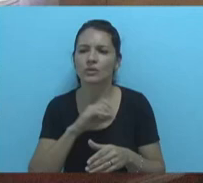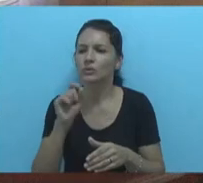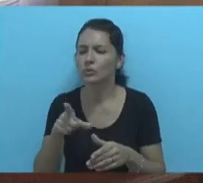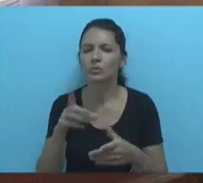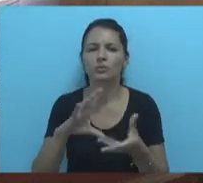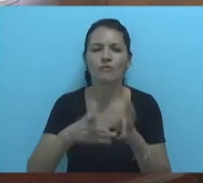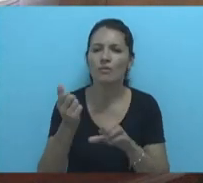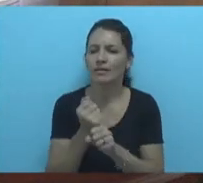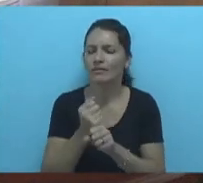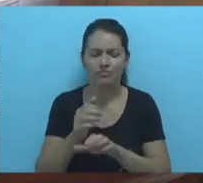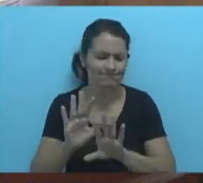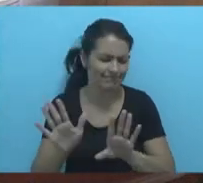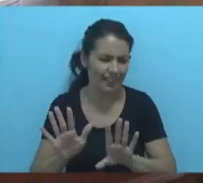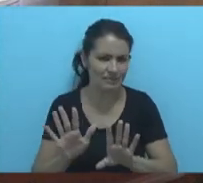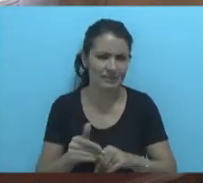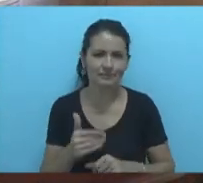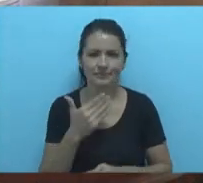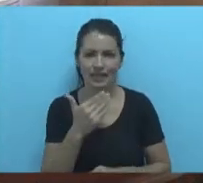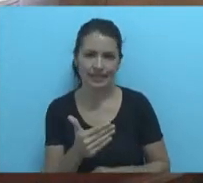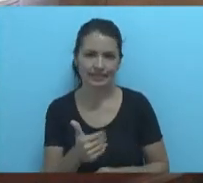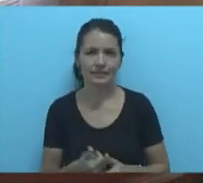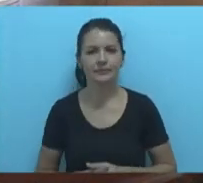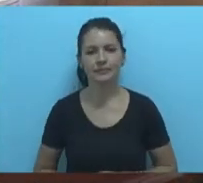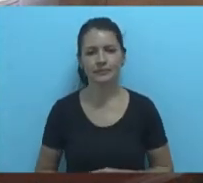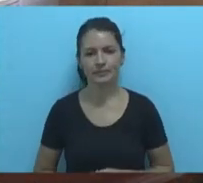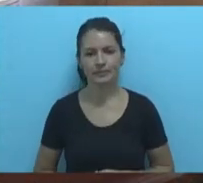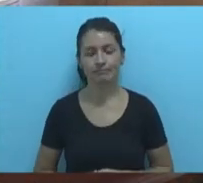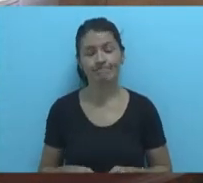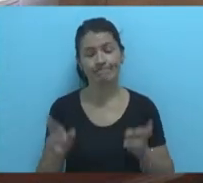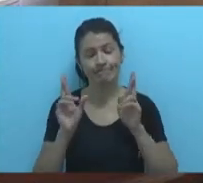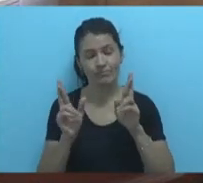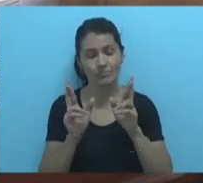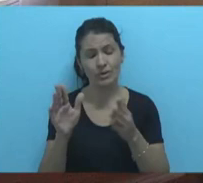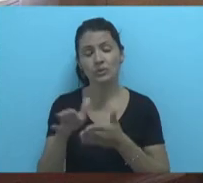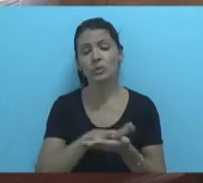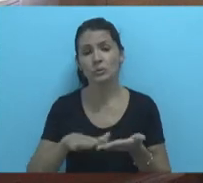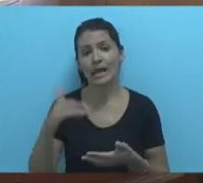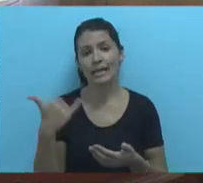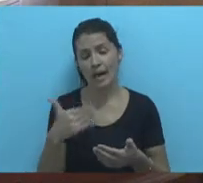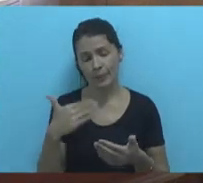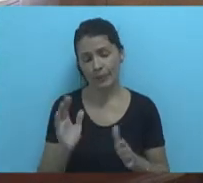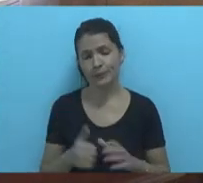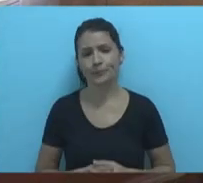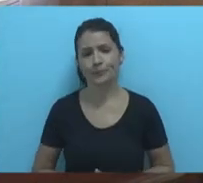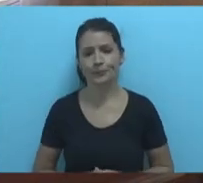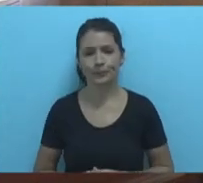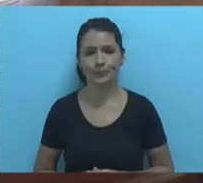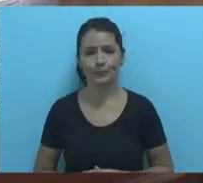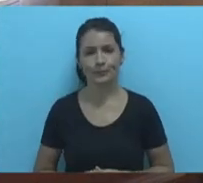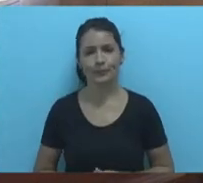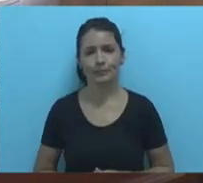vida. Gracias a todos los diputados y diputadas que acompañaron a este proyecto y ojalá que pronto podamos encontrar una solución a esta problemática.